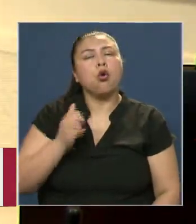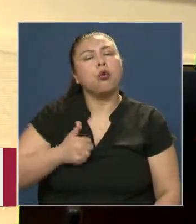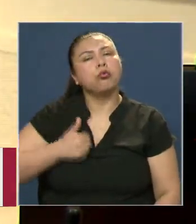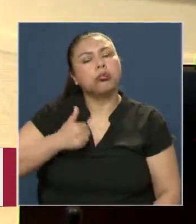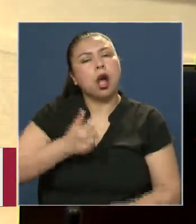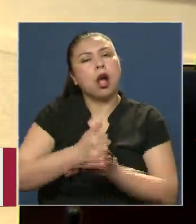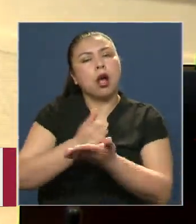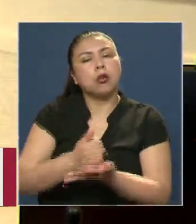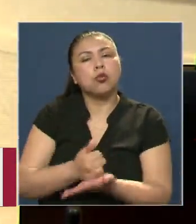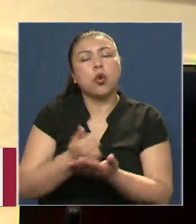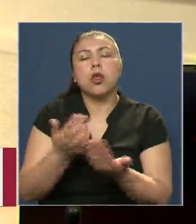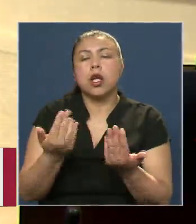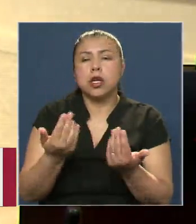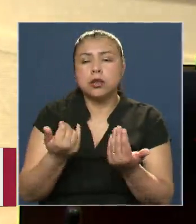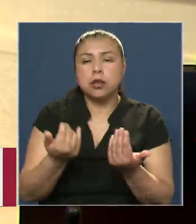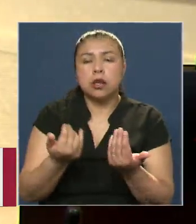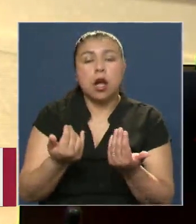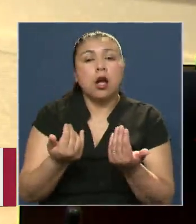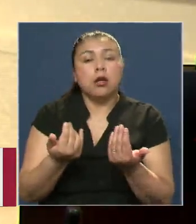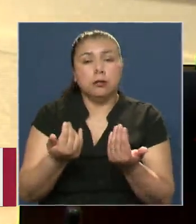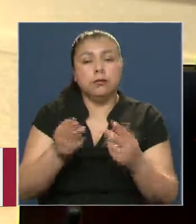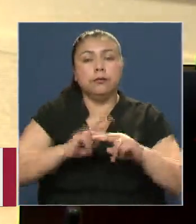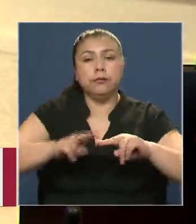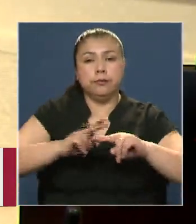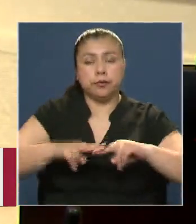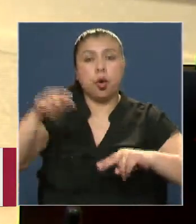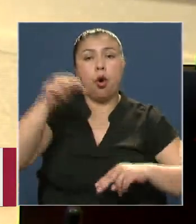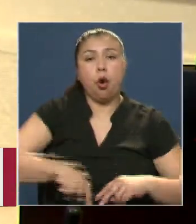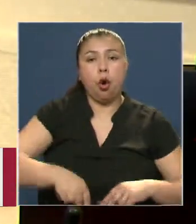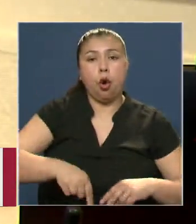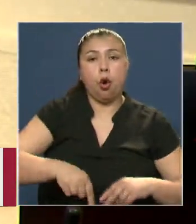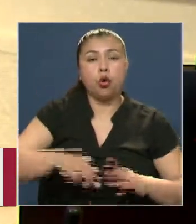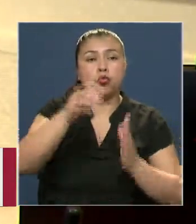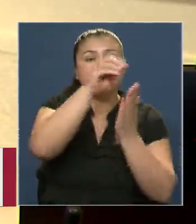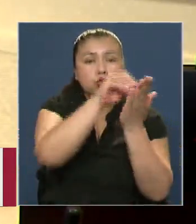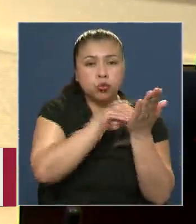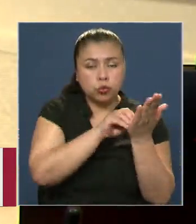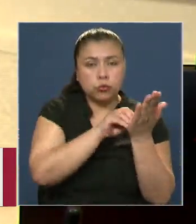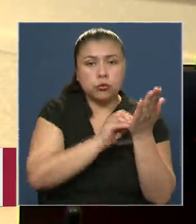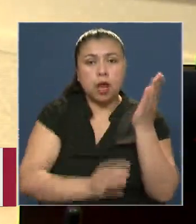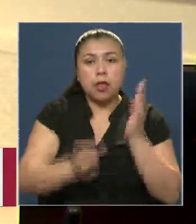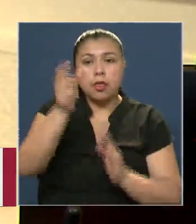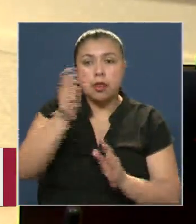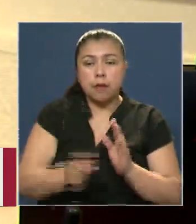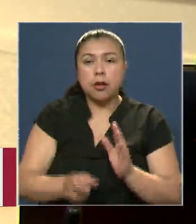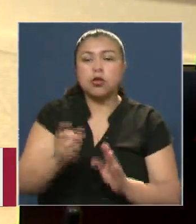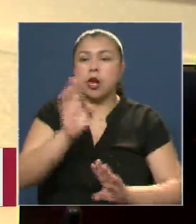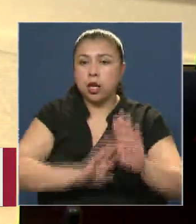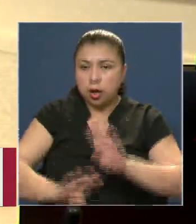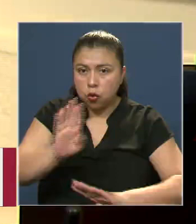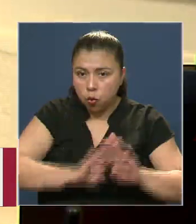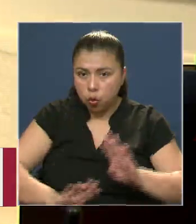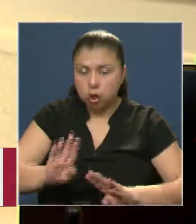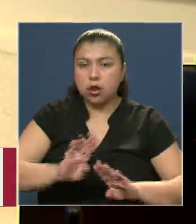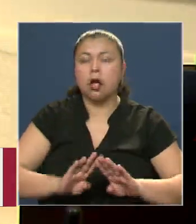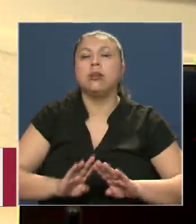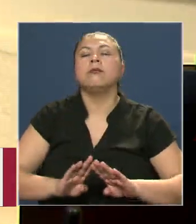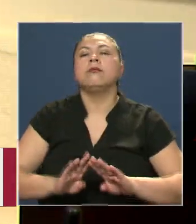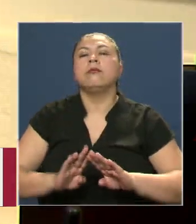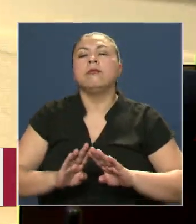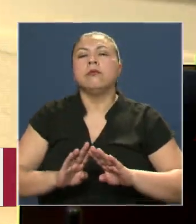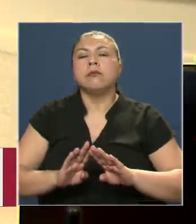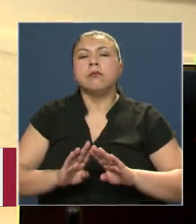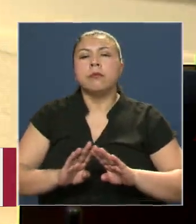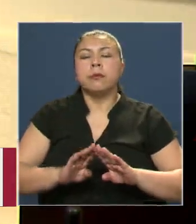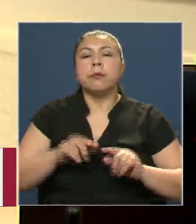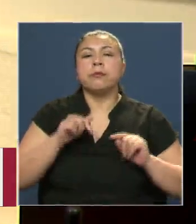tanto, es del todo necesario que se genere hoy un registro nacional de cuidadores de estas personas que finalmente sea